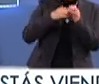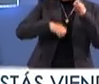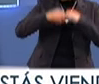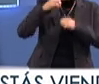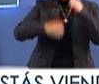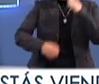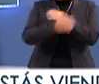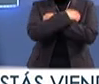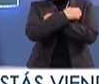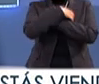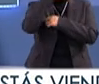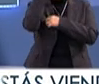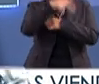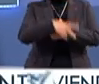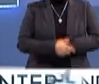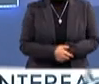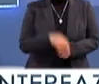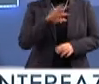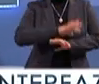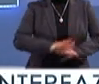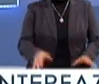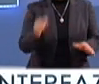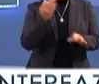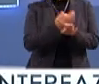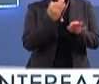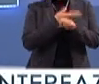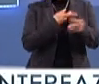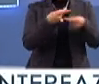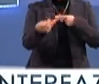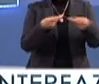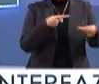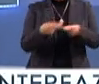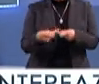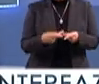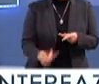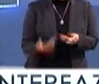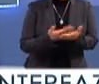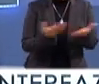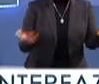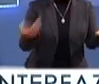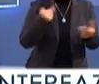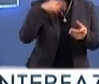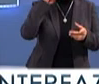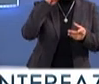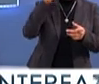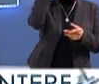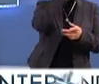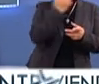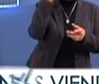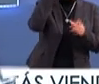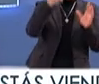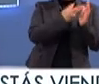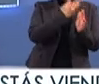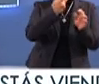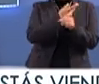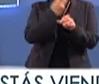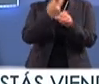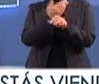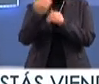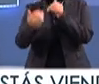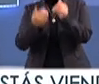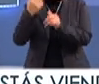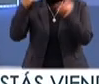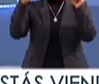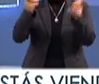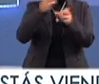educativa de nuestro país a partir de ya prácticamente. Entonces vamos a ir evaluando todo lo que vaya sucediendo, por supuesto,